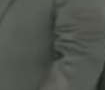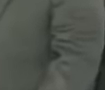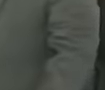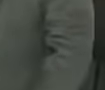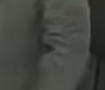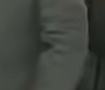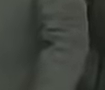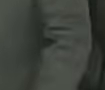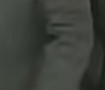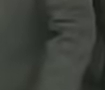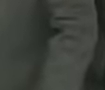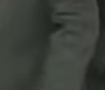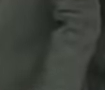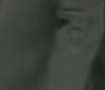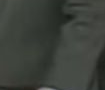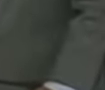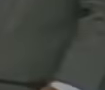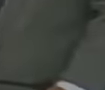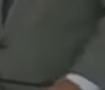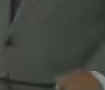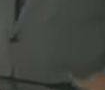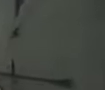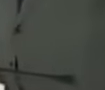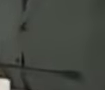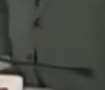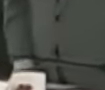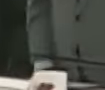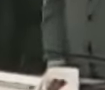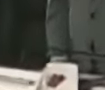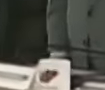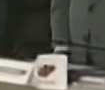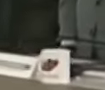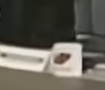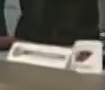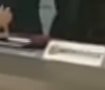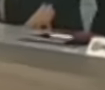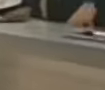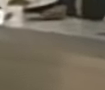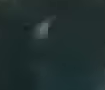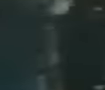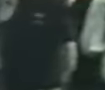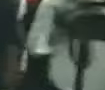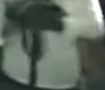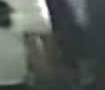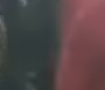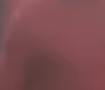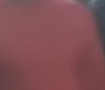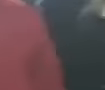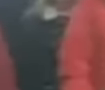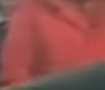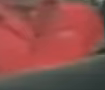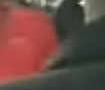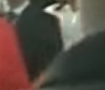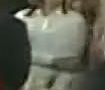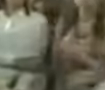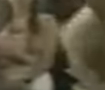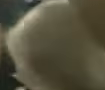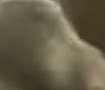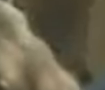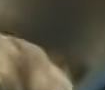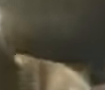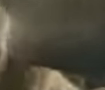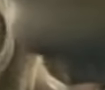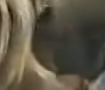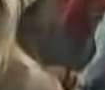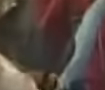candidato a la presidencia de la República para los comicios del año 2024. Durante su discurso afirmó que está prohibido olvidar el pasado